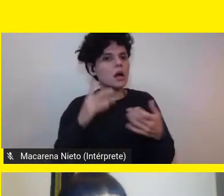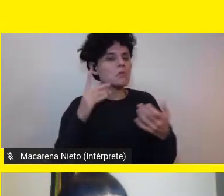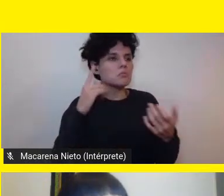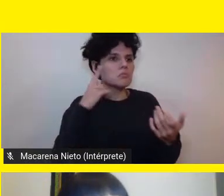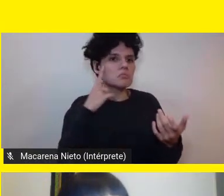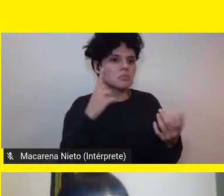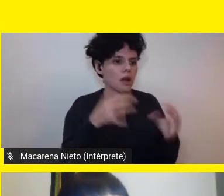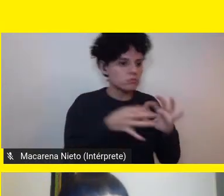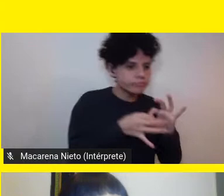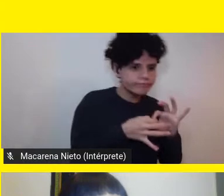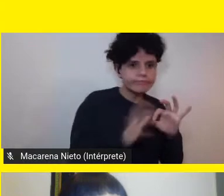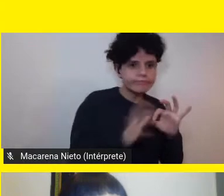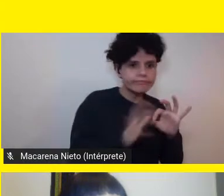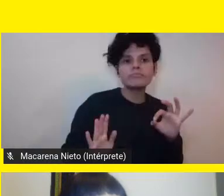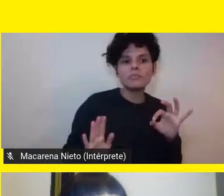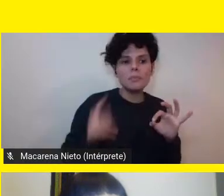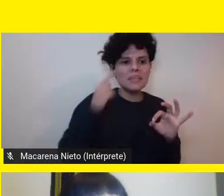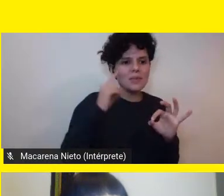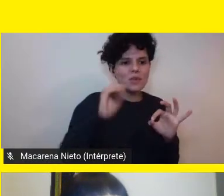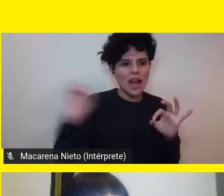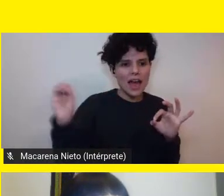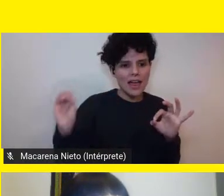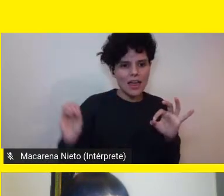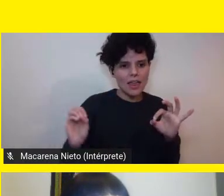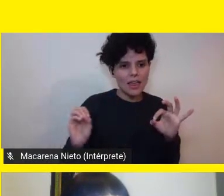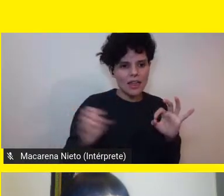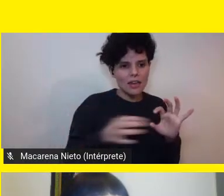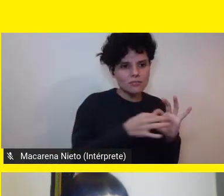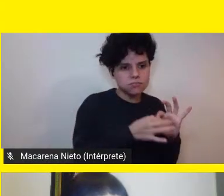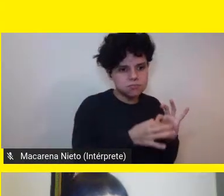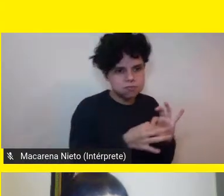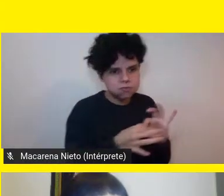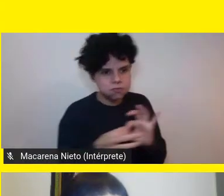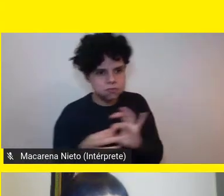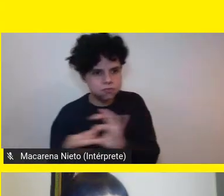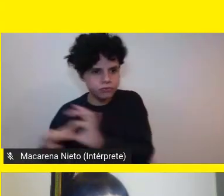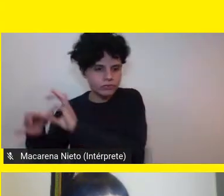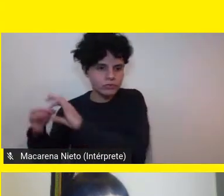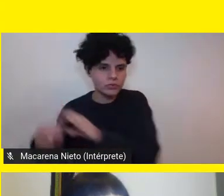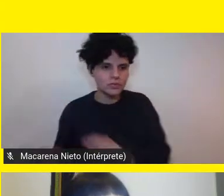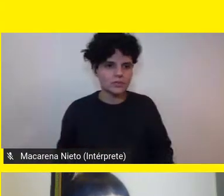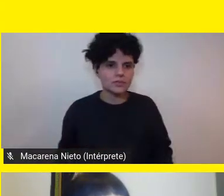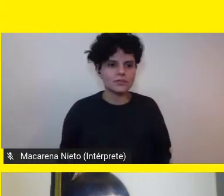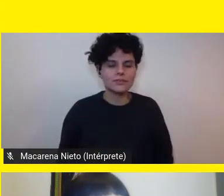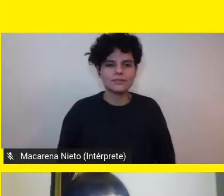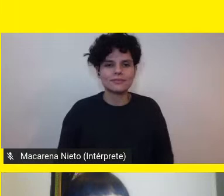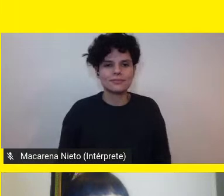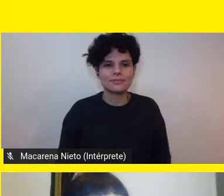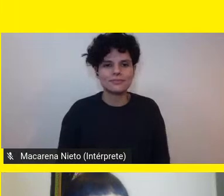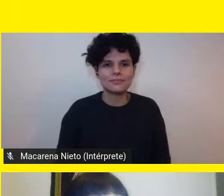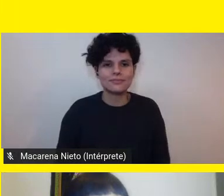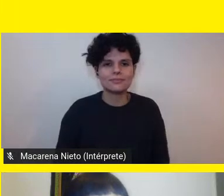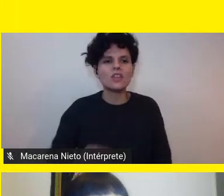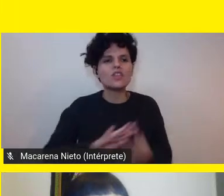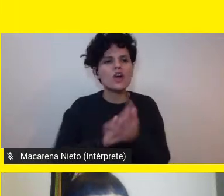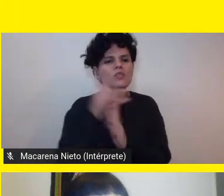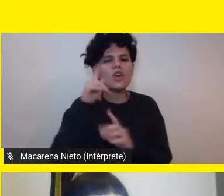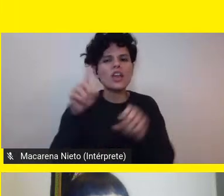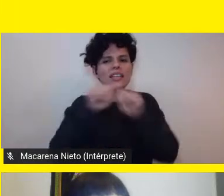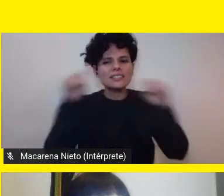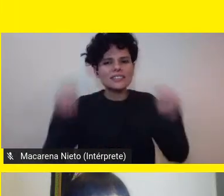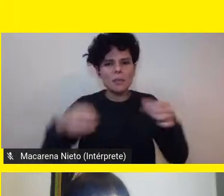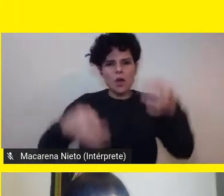y con todas las ataduras que tiene nuestro sistema judicial, con esta benevolencia